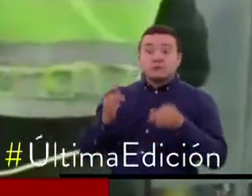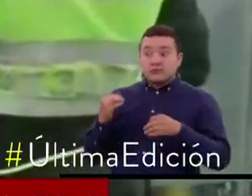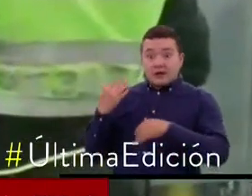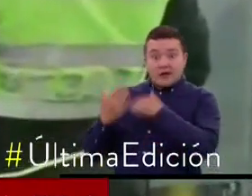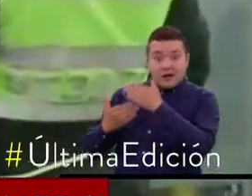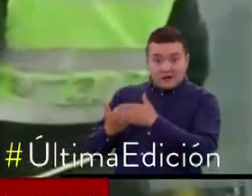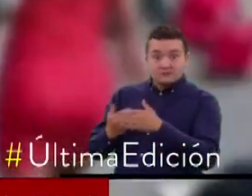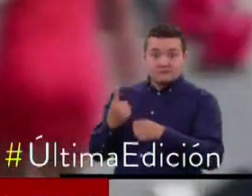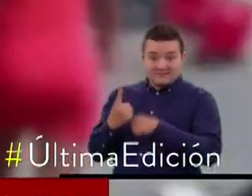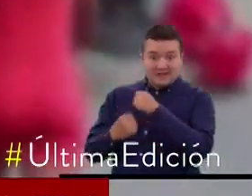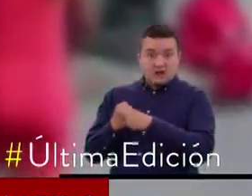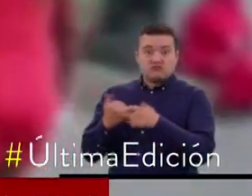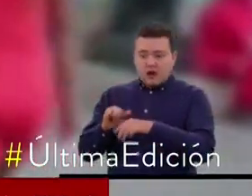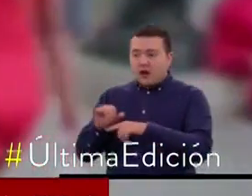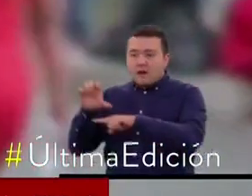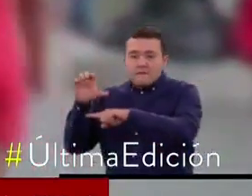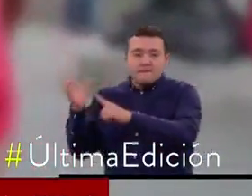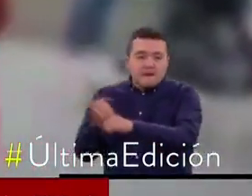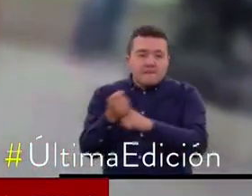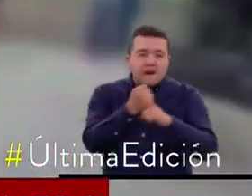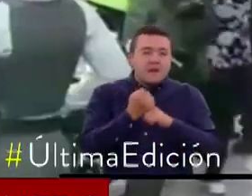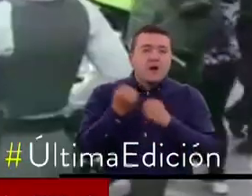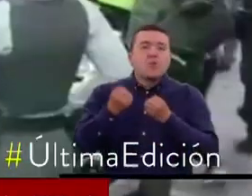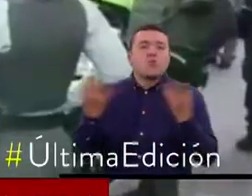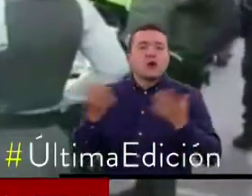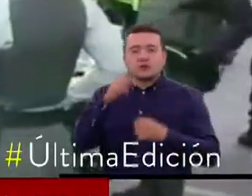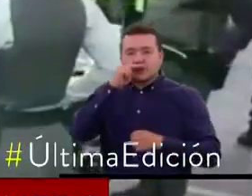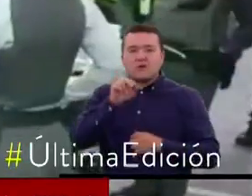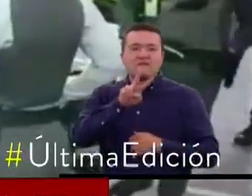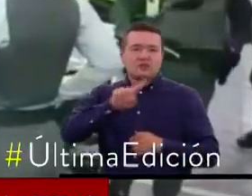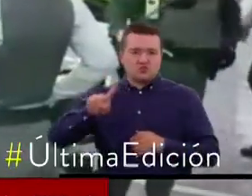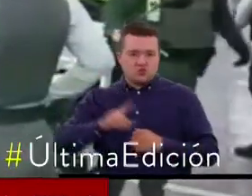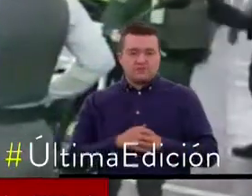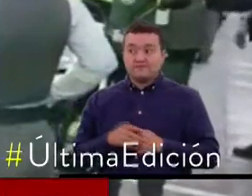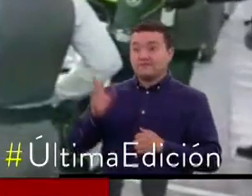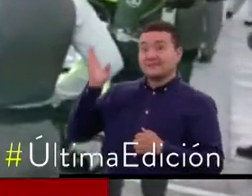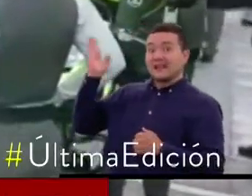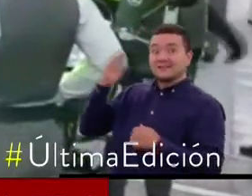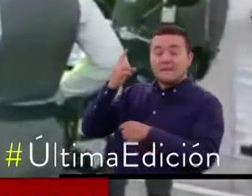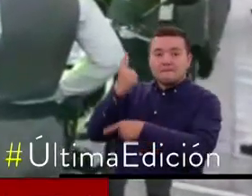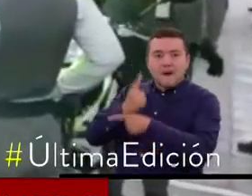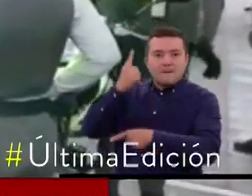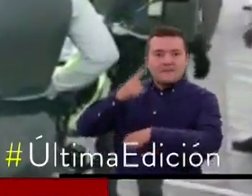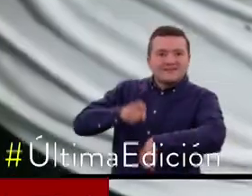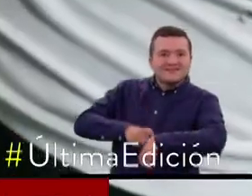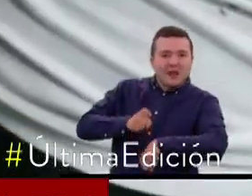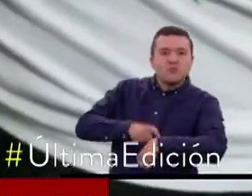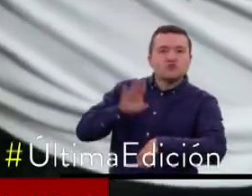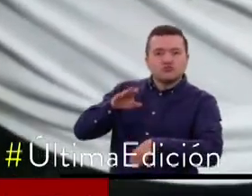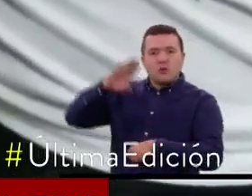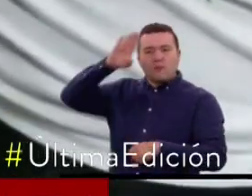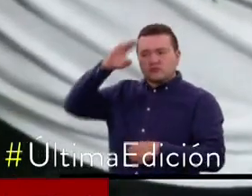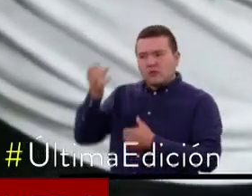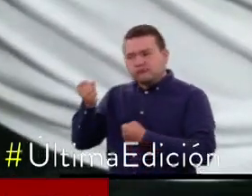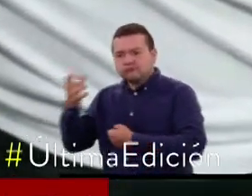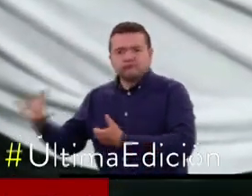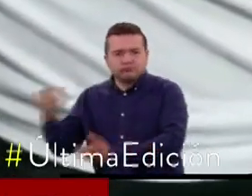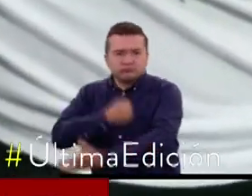Este es el momento en que la Policía Metropolitana interviene en un parque de Bucaramanga donde varias mujeres con niños en los brazos pedían dinero.